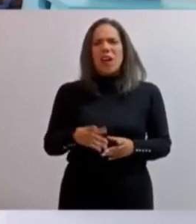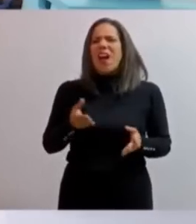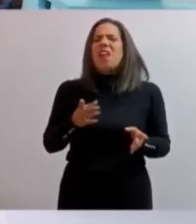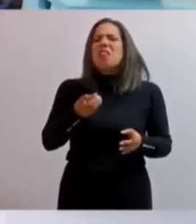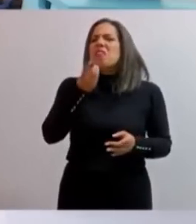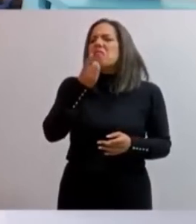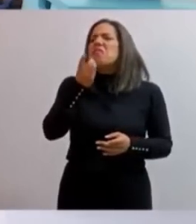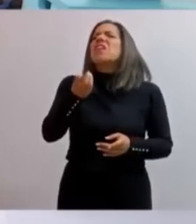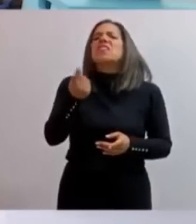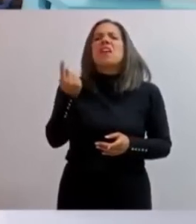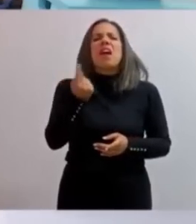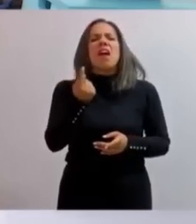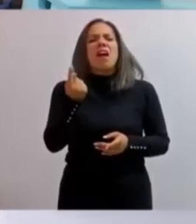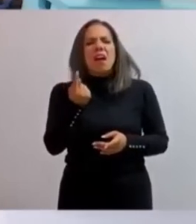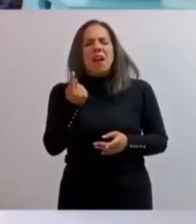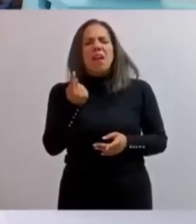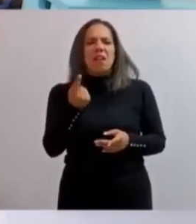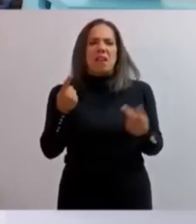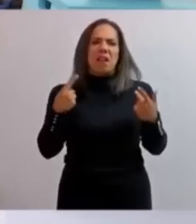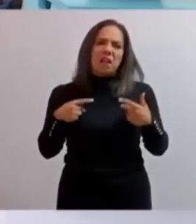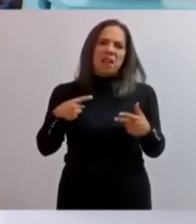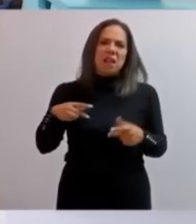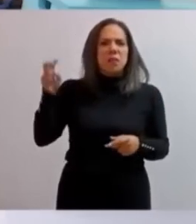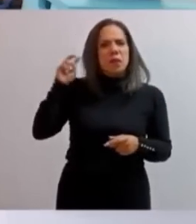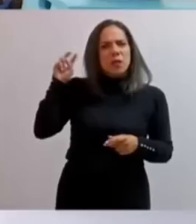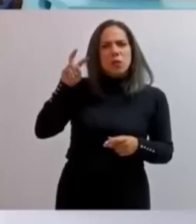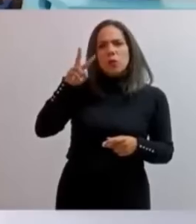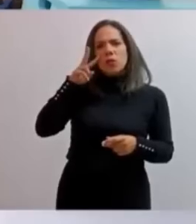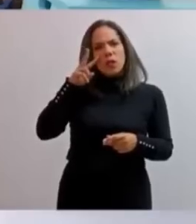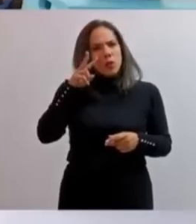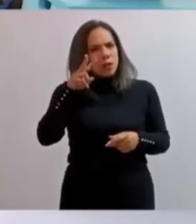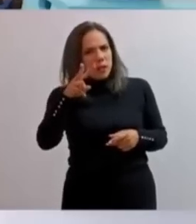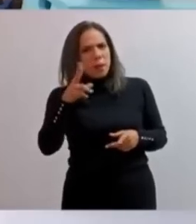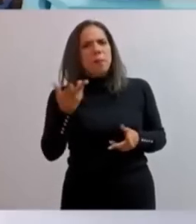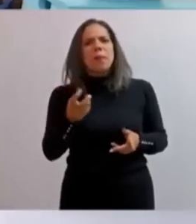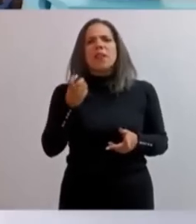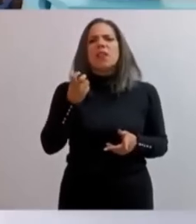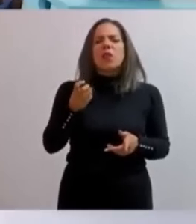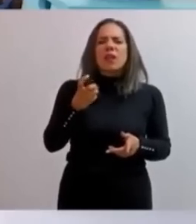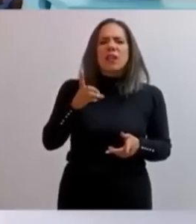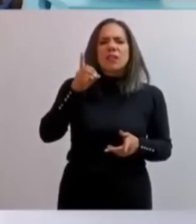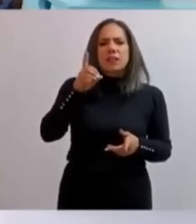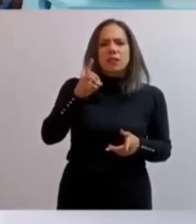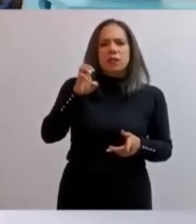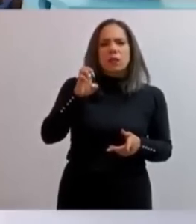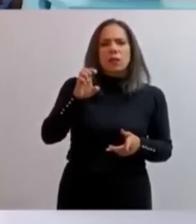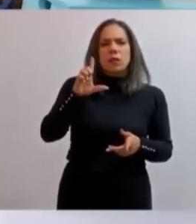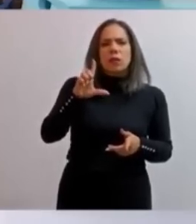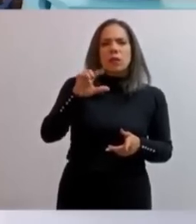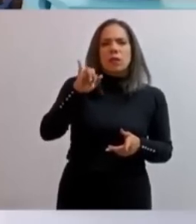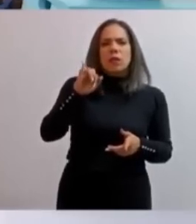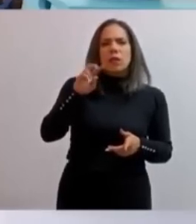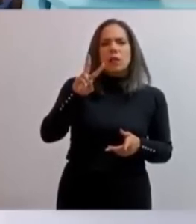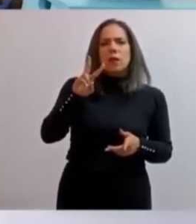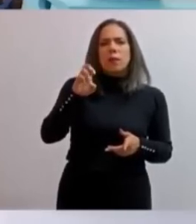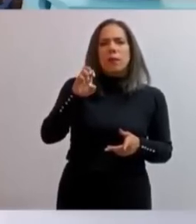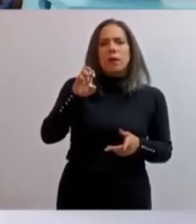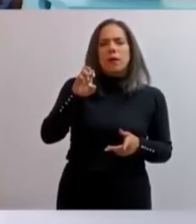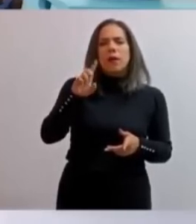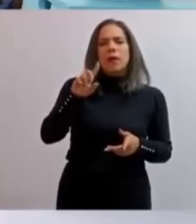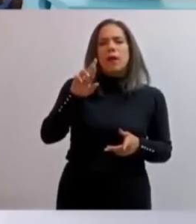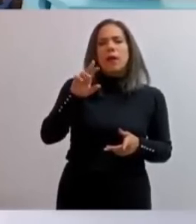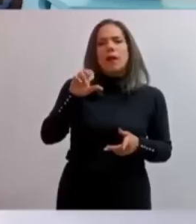decirle a quienes nos están escuchando? ¿Qué significa deliberar el currículum?